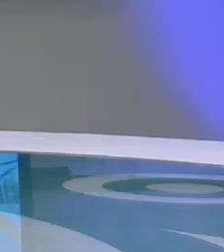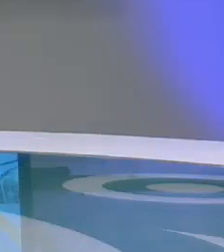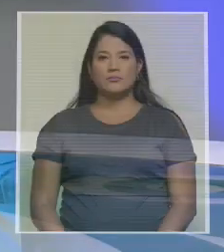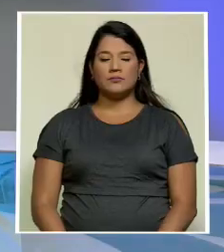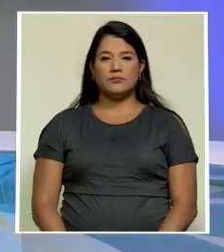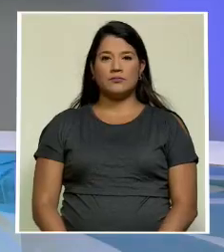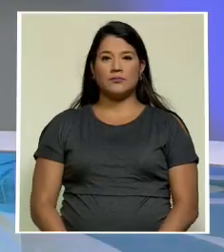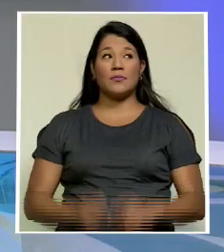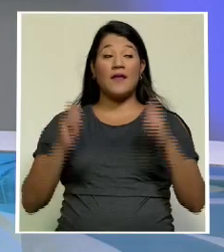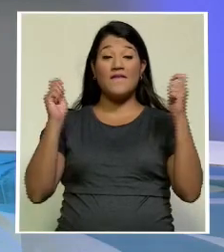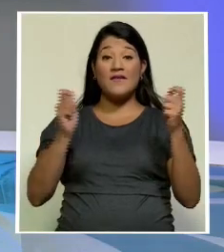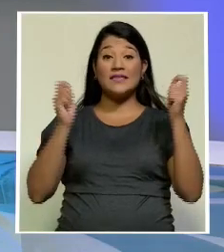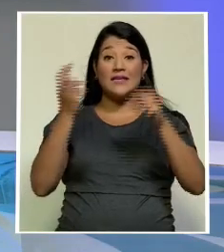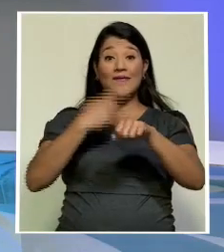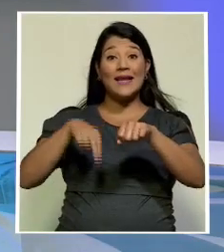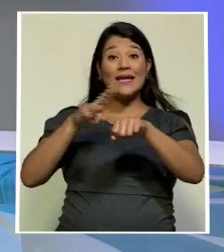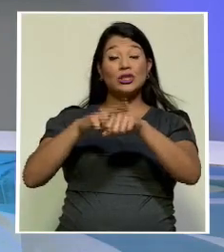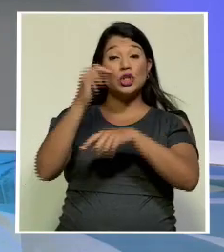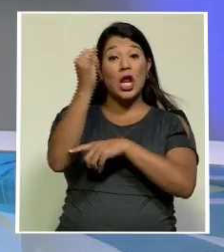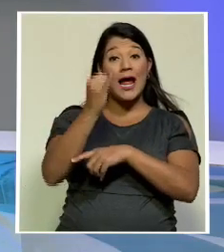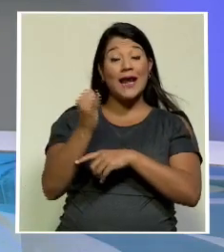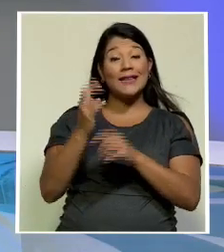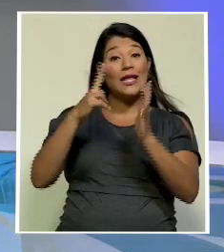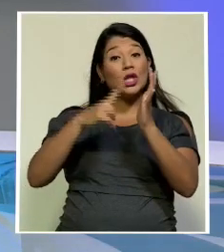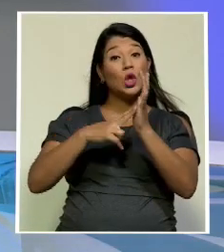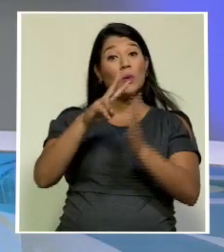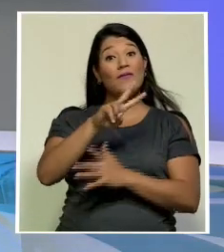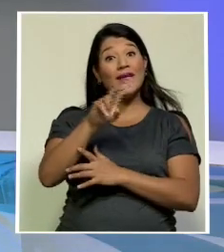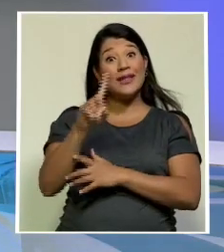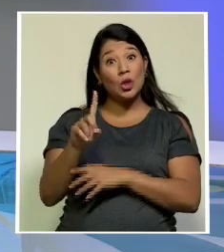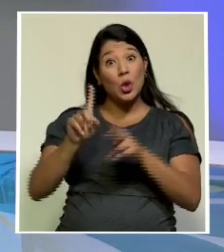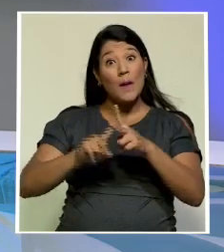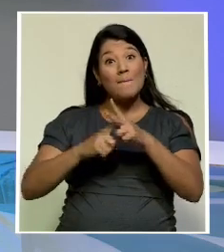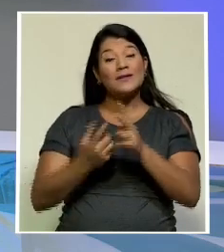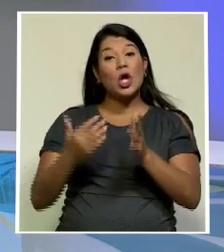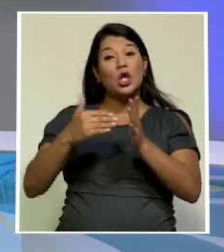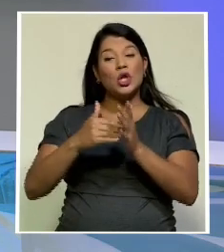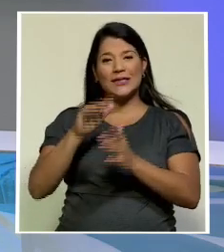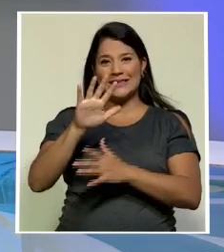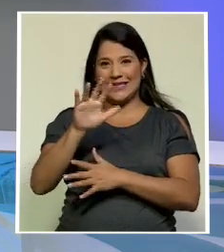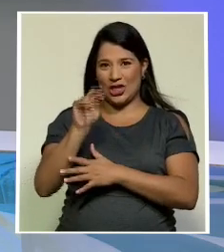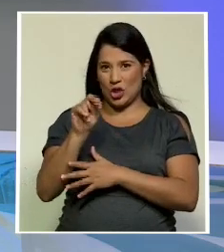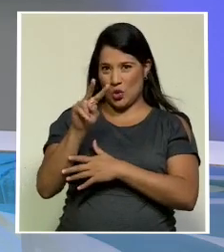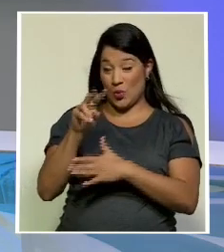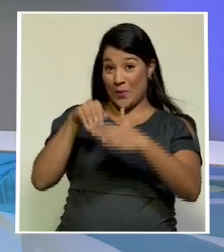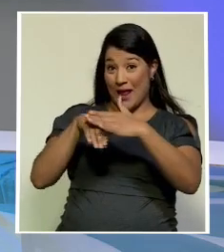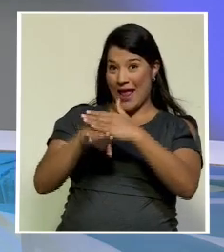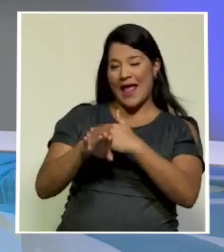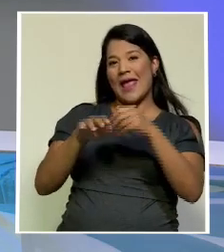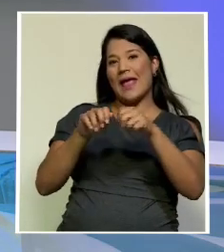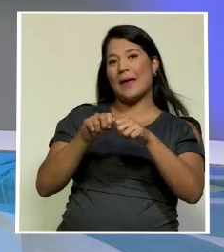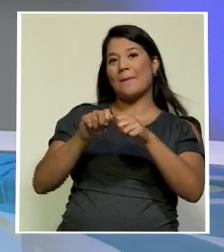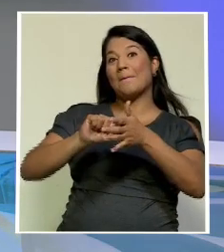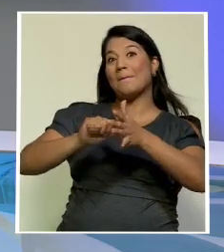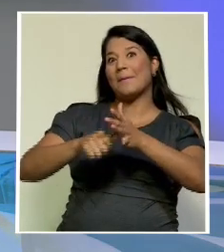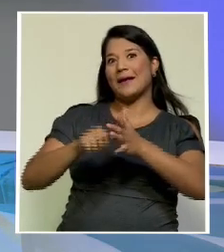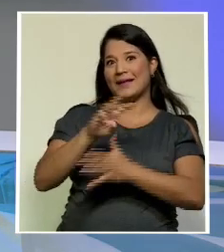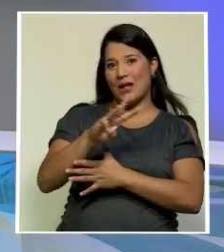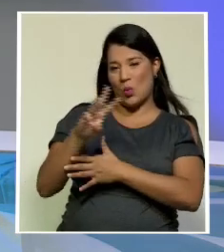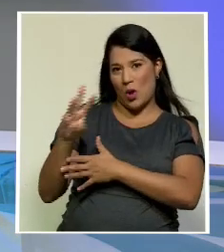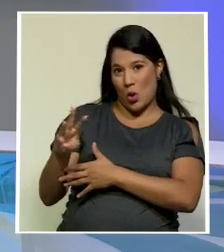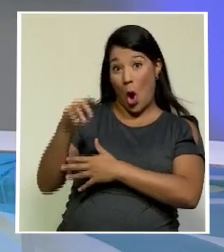El Festival Nacional de las Artes 2021 regresará el 5 de noviembre a las plataformas digitales. El anuncio fue emitido esta mañana